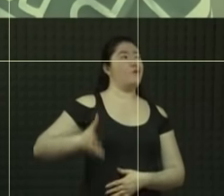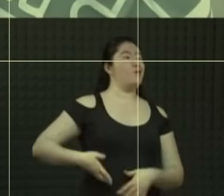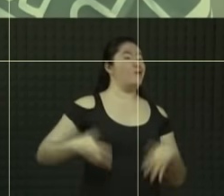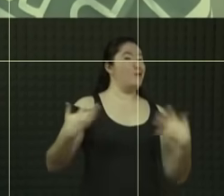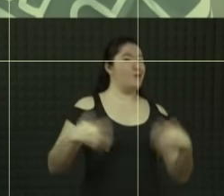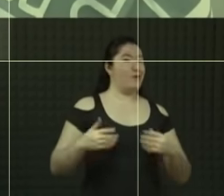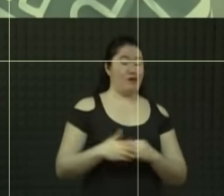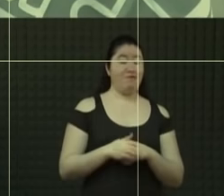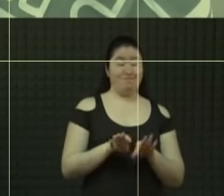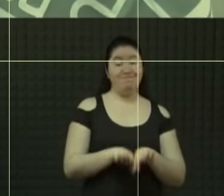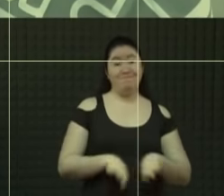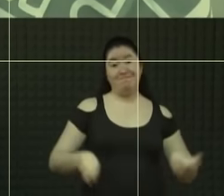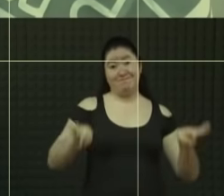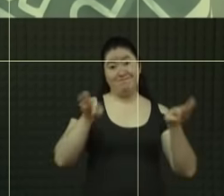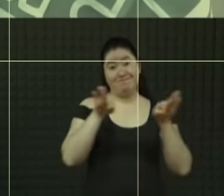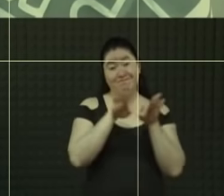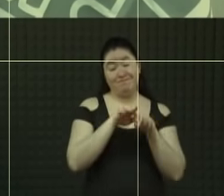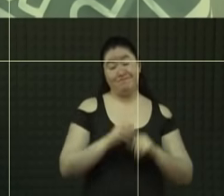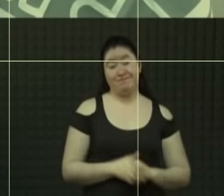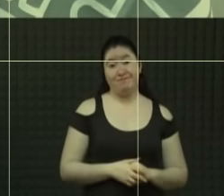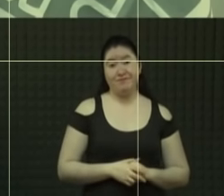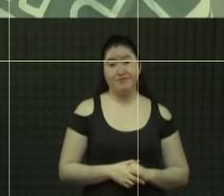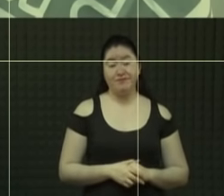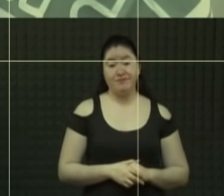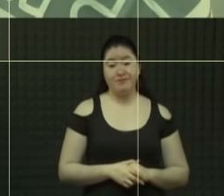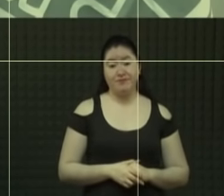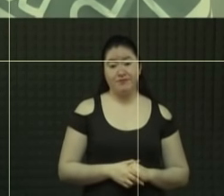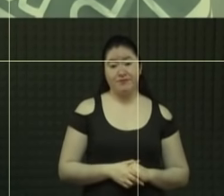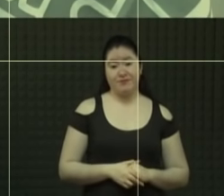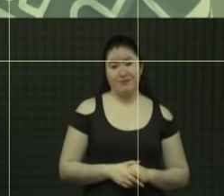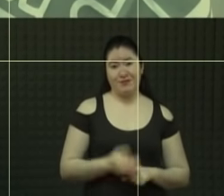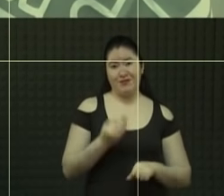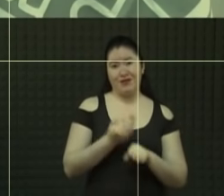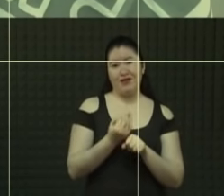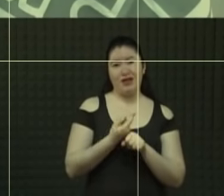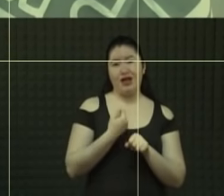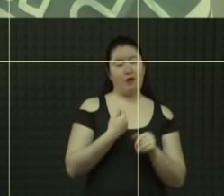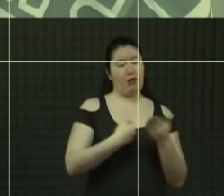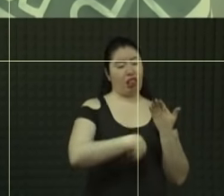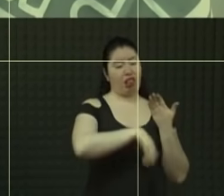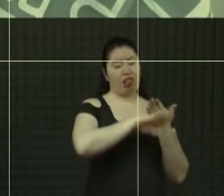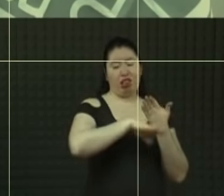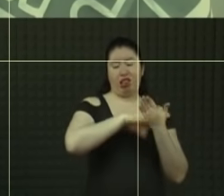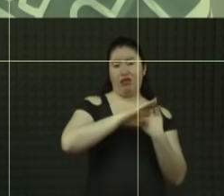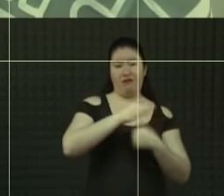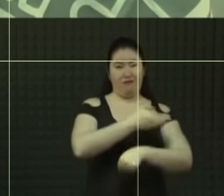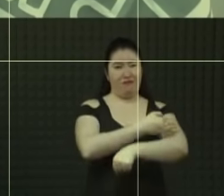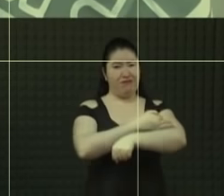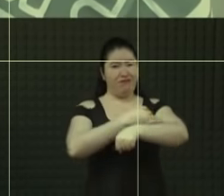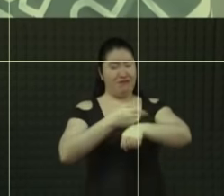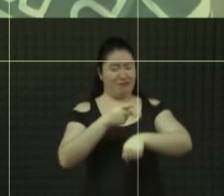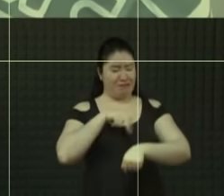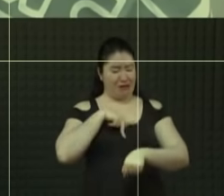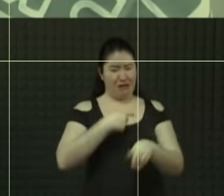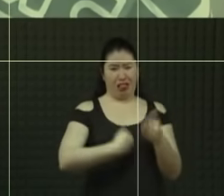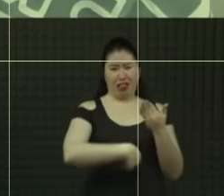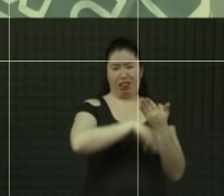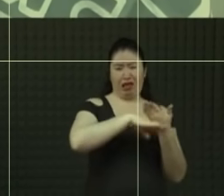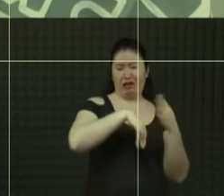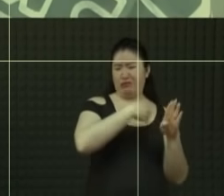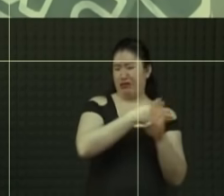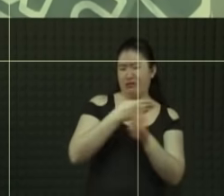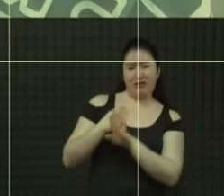conozca. No creo que pues estos ataques familiares ni ayuden a